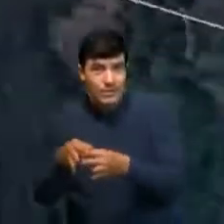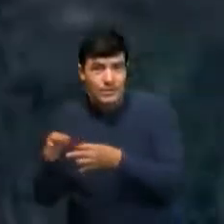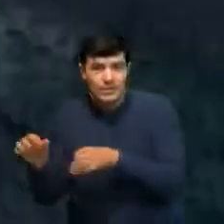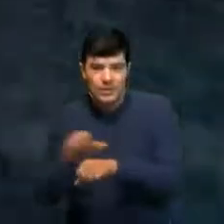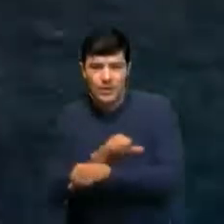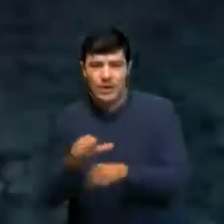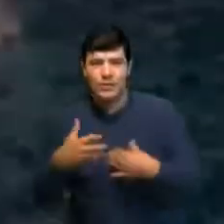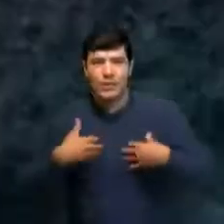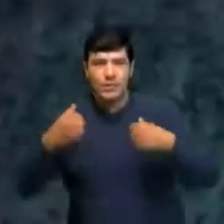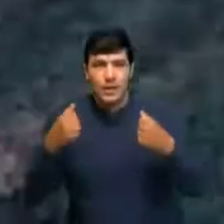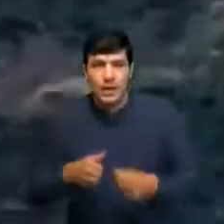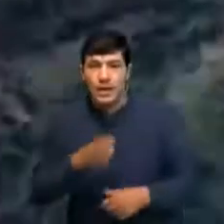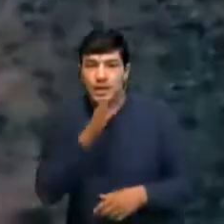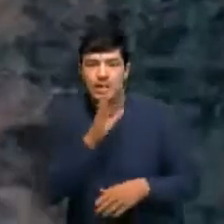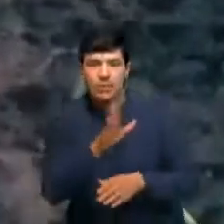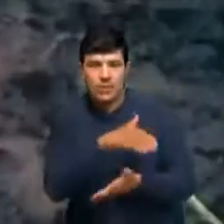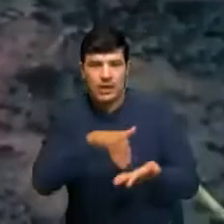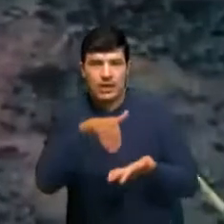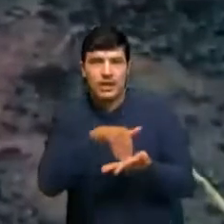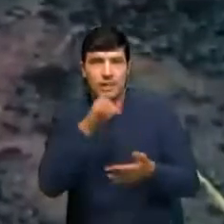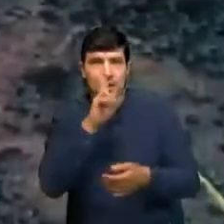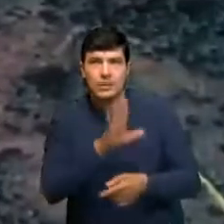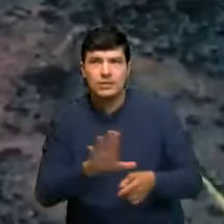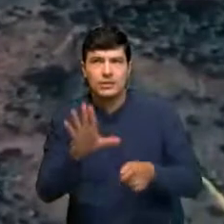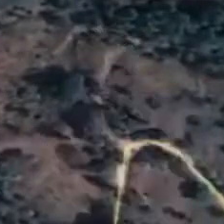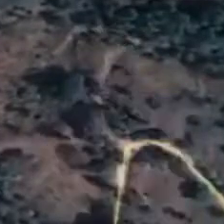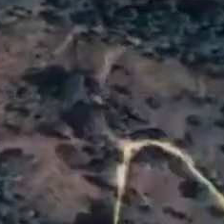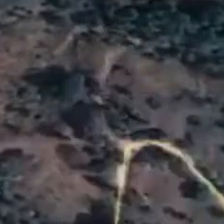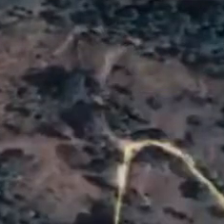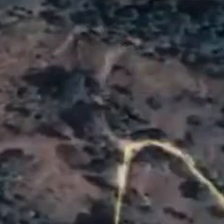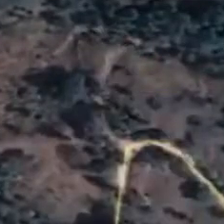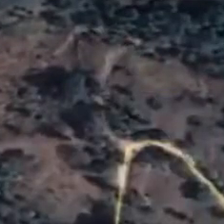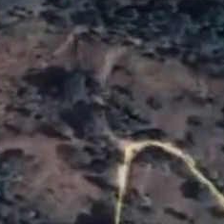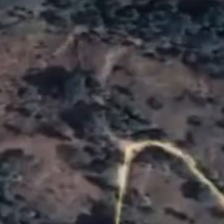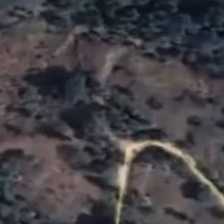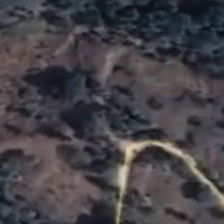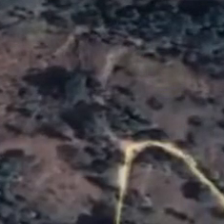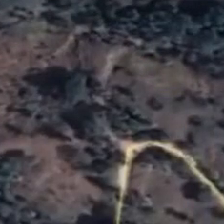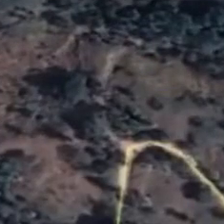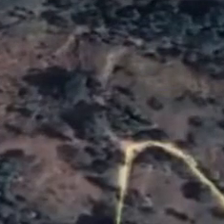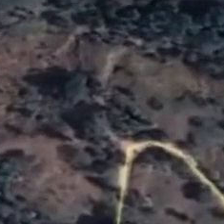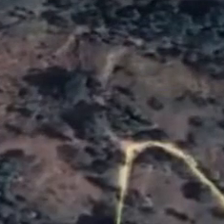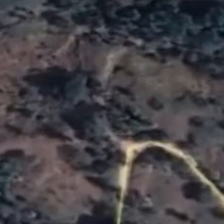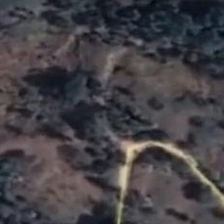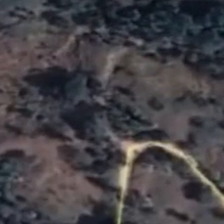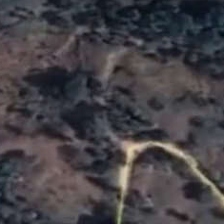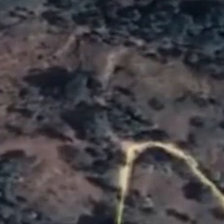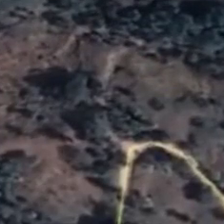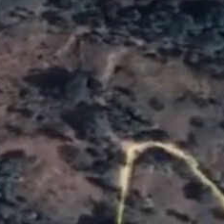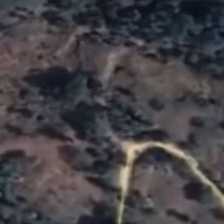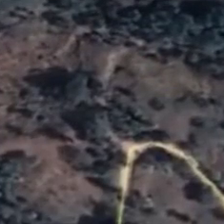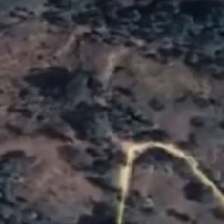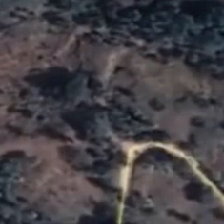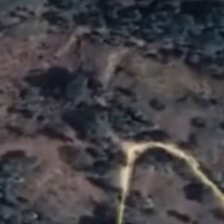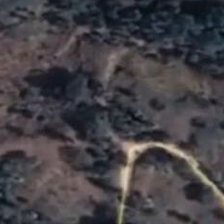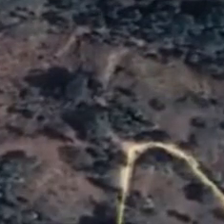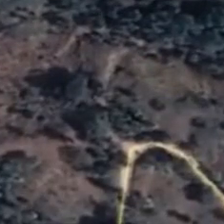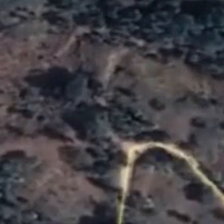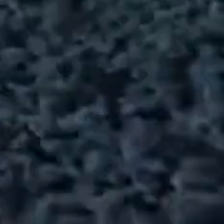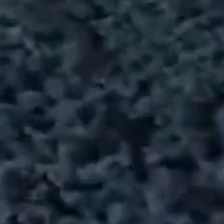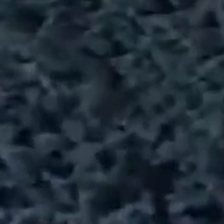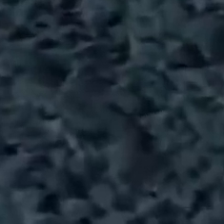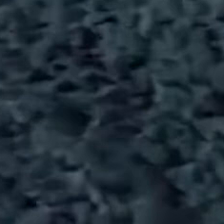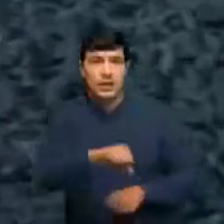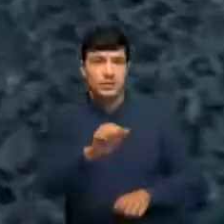vehículo de propiedad de la Unidad Nacional de Protección, asignado a Brans David Arnache, defensor de derechos humanos del Magdalena